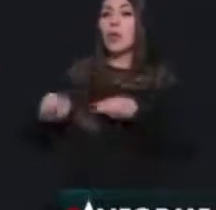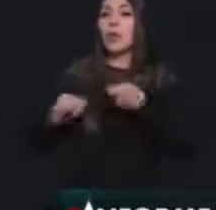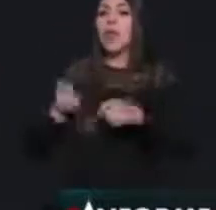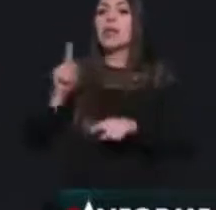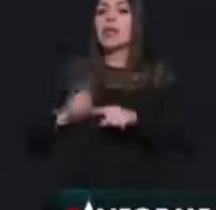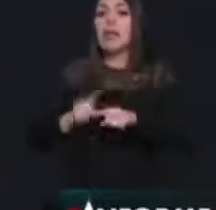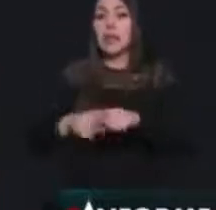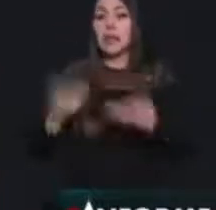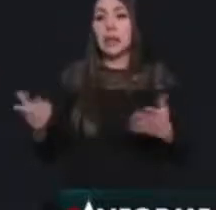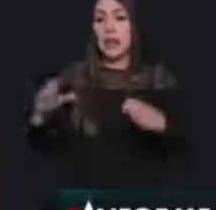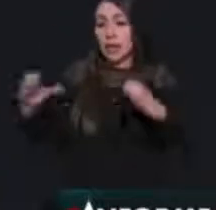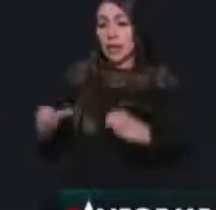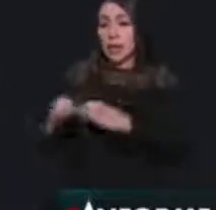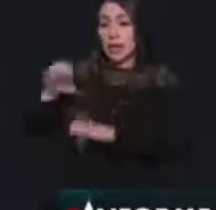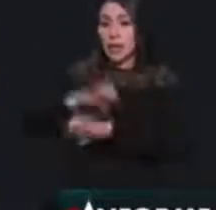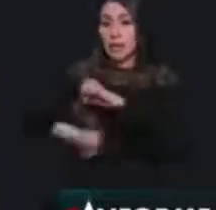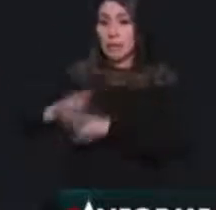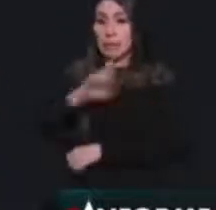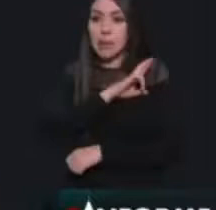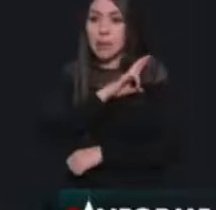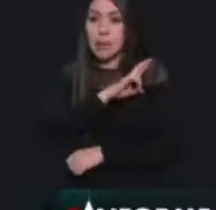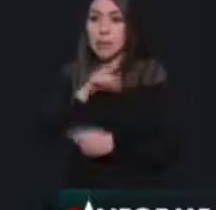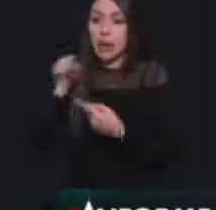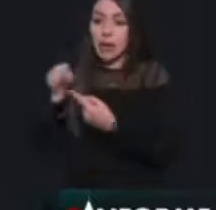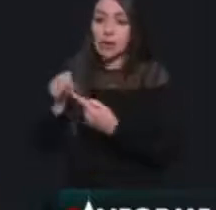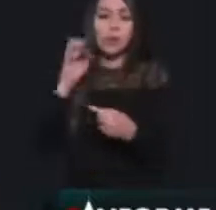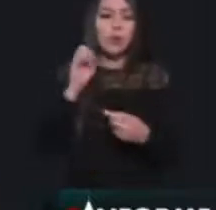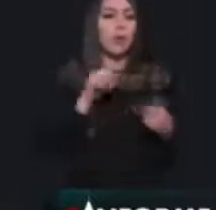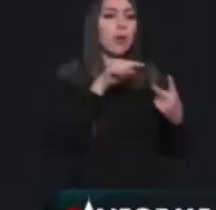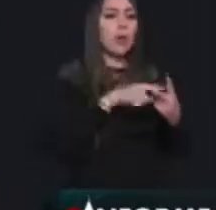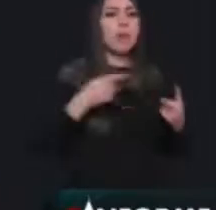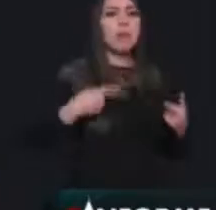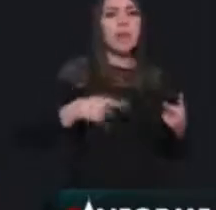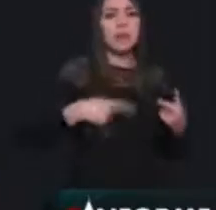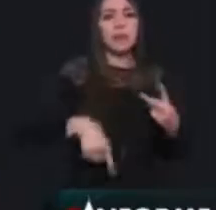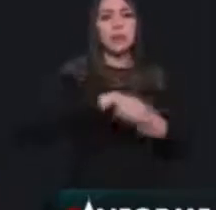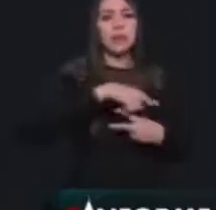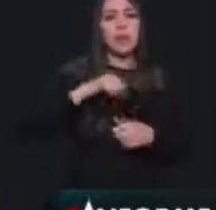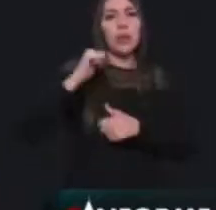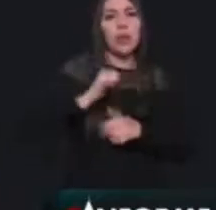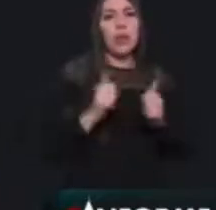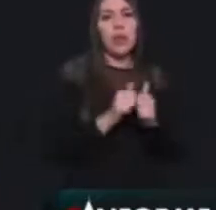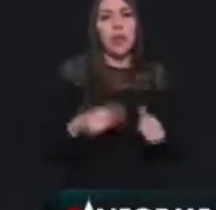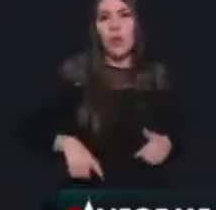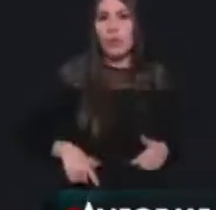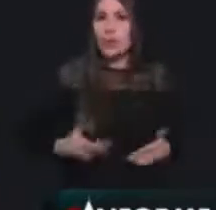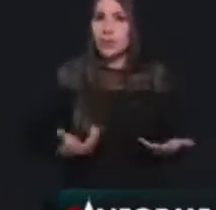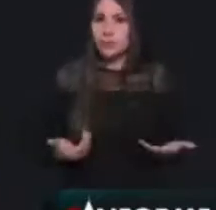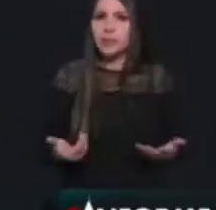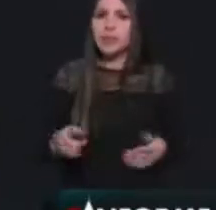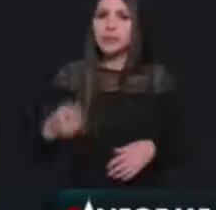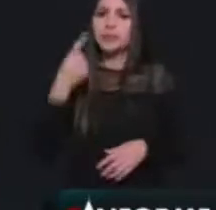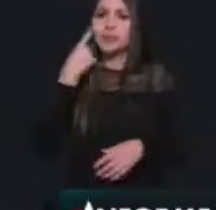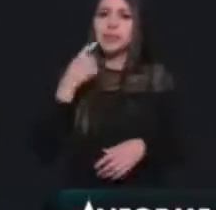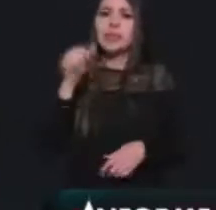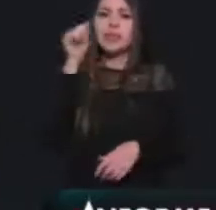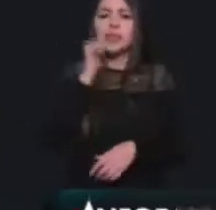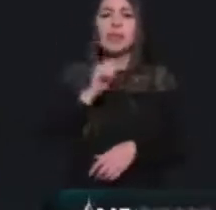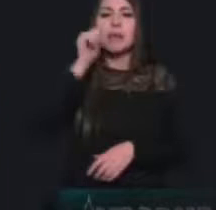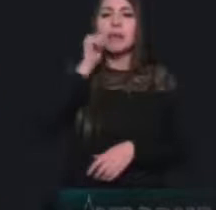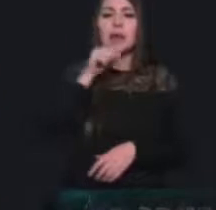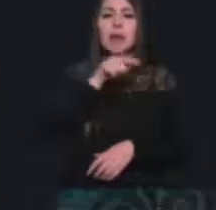sea, el privado o el ciudadano a través del gobierno. Entonces, vemos que la narrativa, por supuesto, lo mencionaba, sigue beneficiando a un